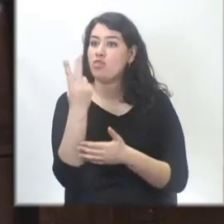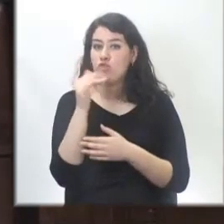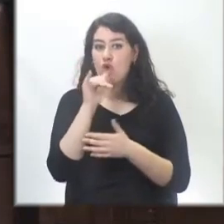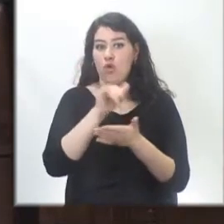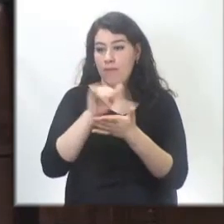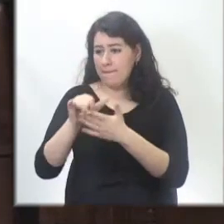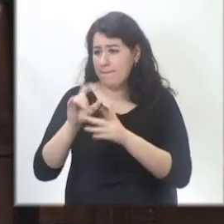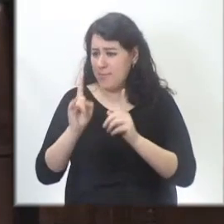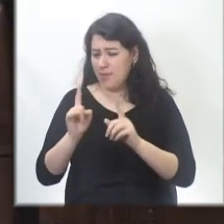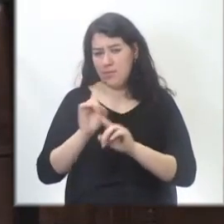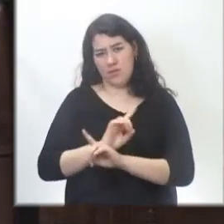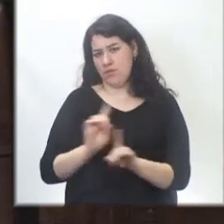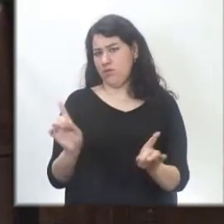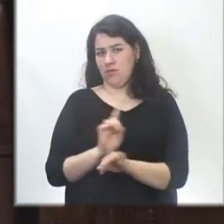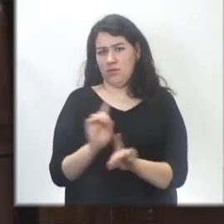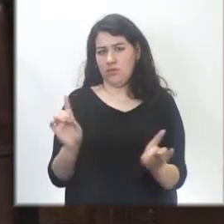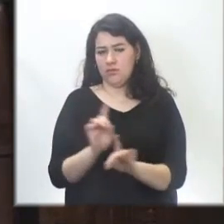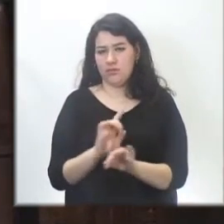comprando.